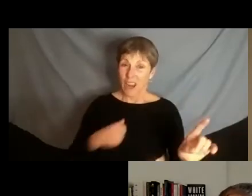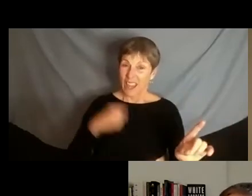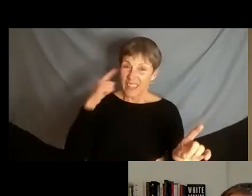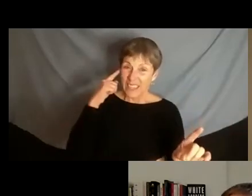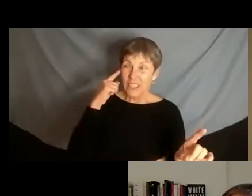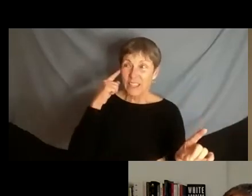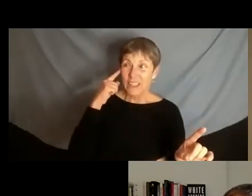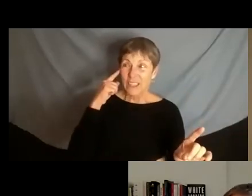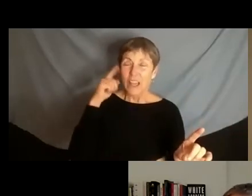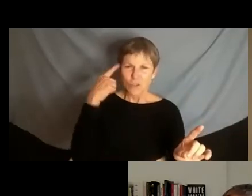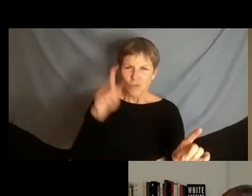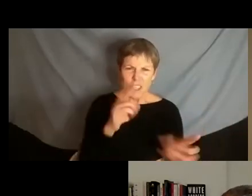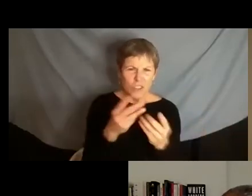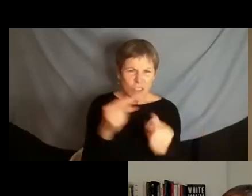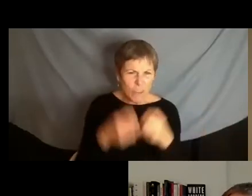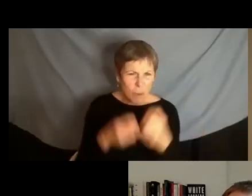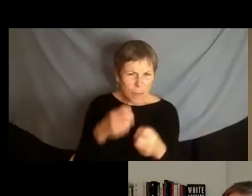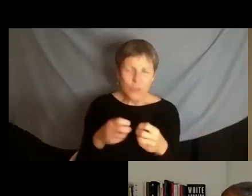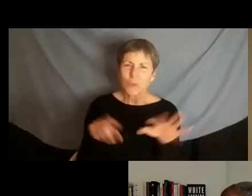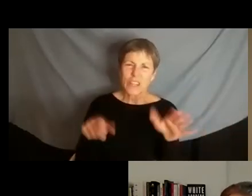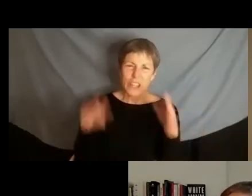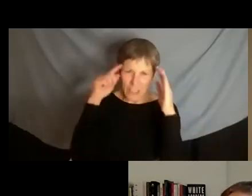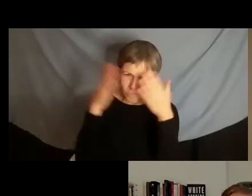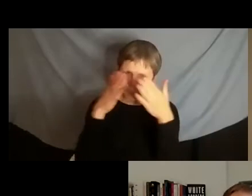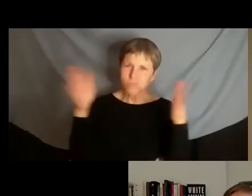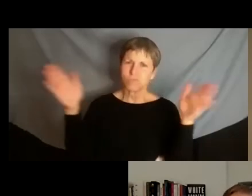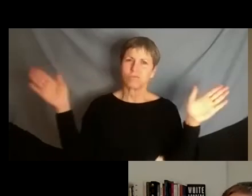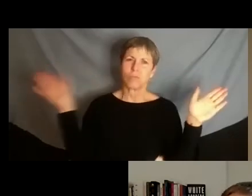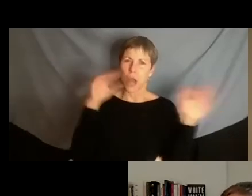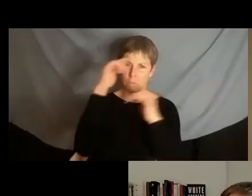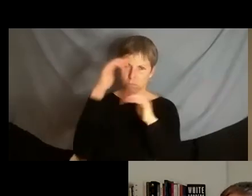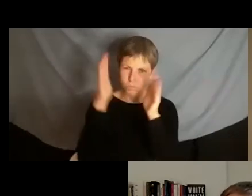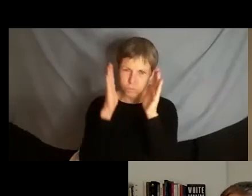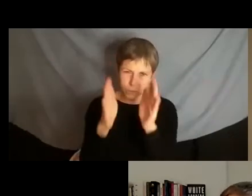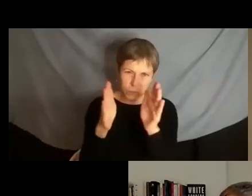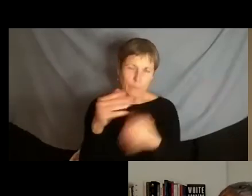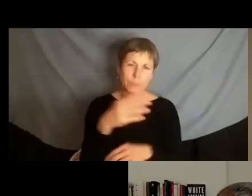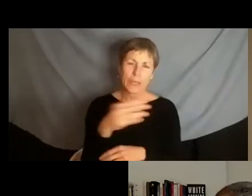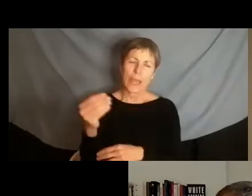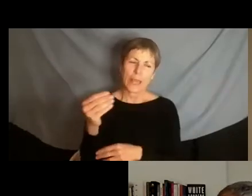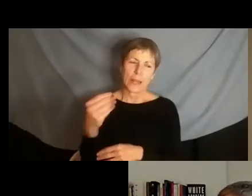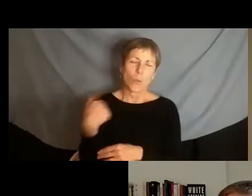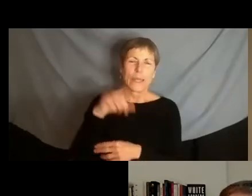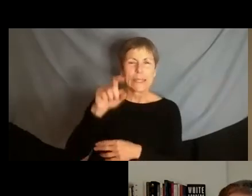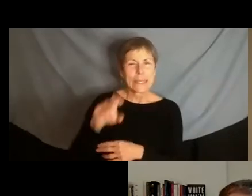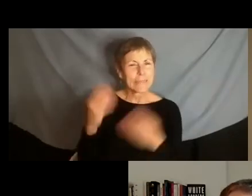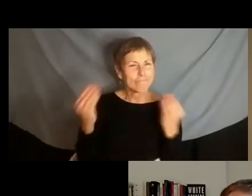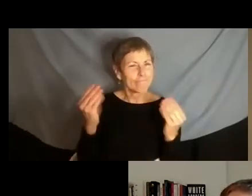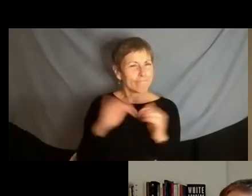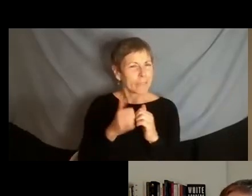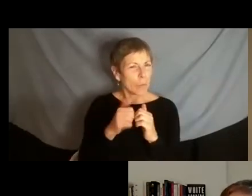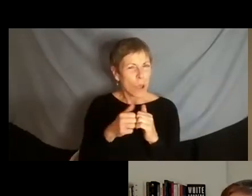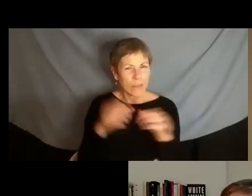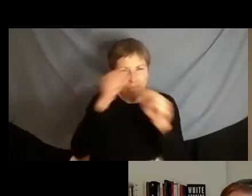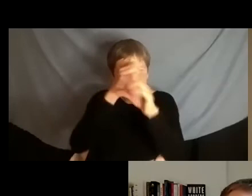absolutamente, pero realmente para abordar estos asuntos tenemos que empezar de una manera y de una escala mayor y poder tener algún tipo de